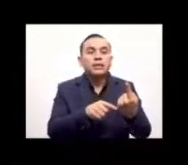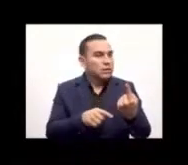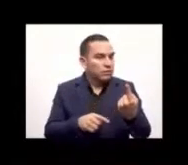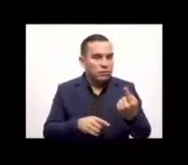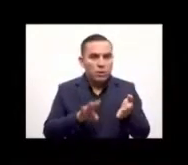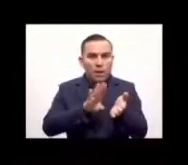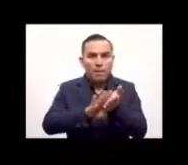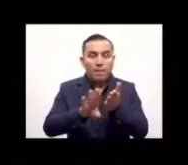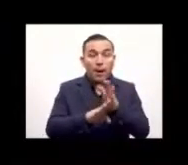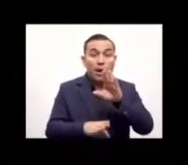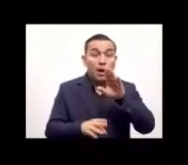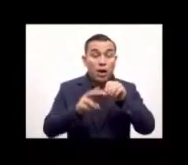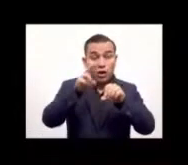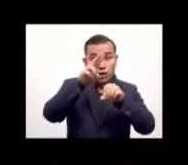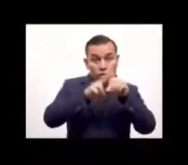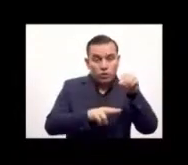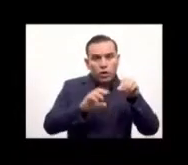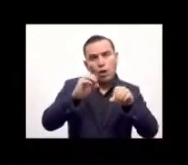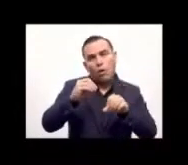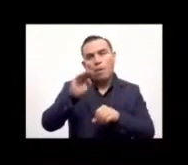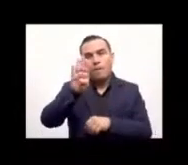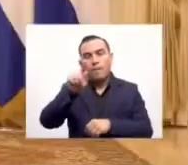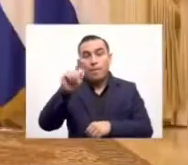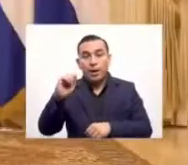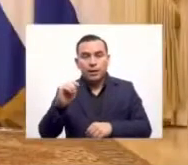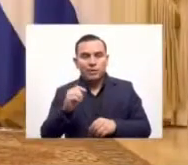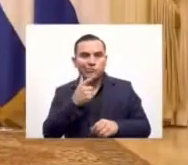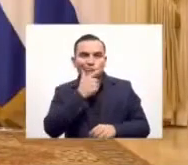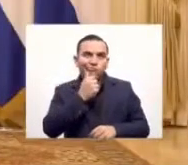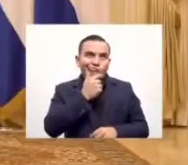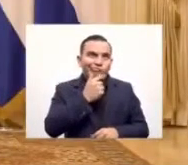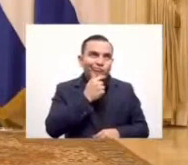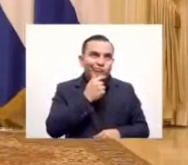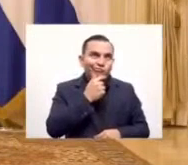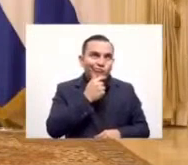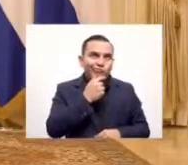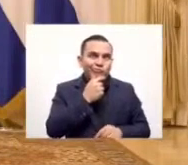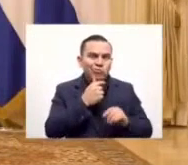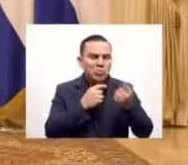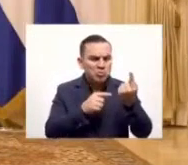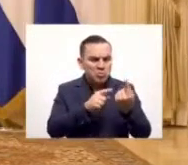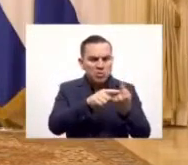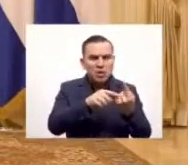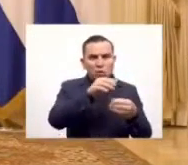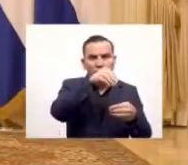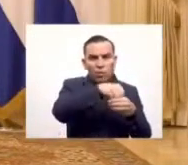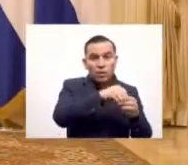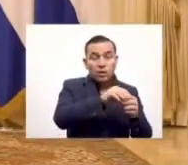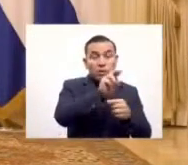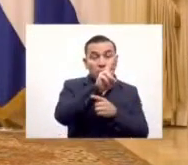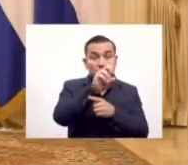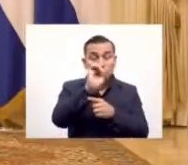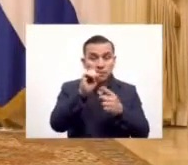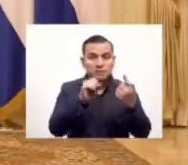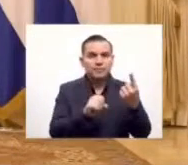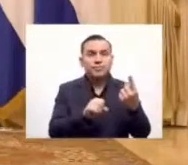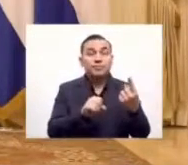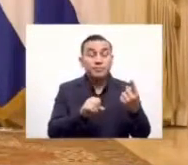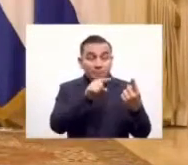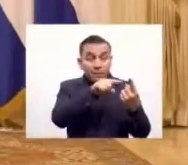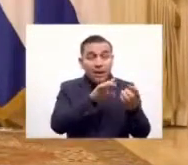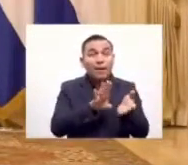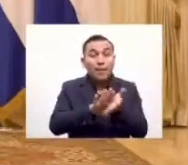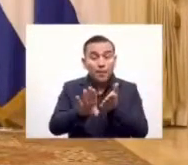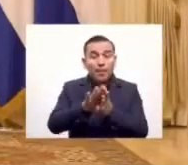Lo estamos viendo con un presidente. Un presidente está haciendo una demostración de una aplicación tecnológica como si estuviera